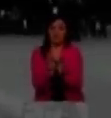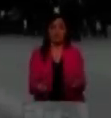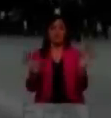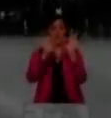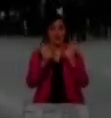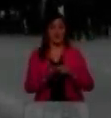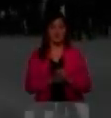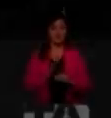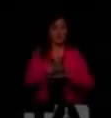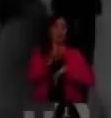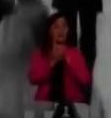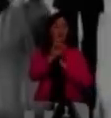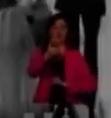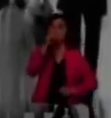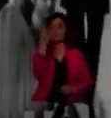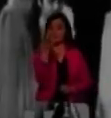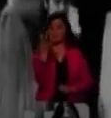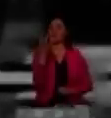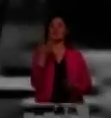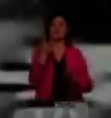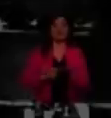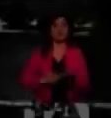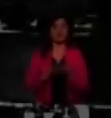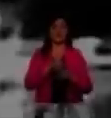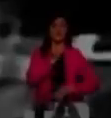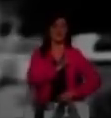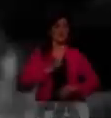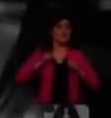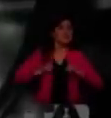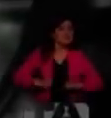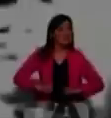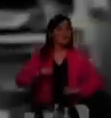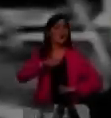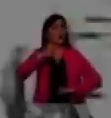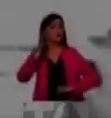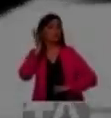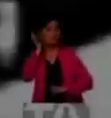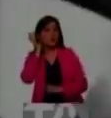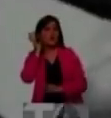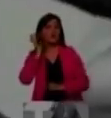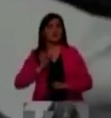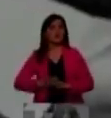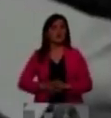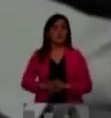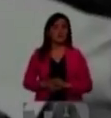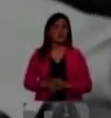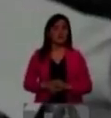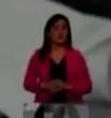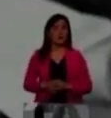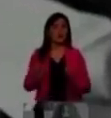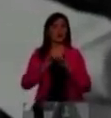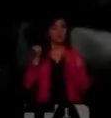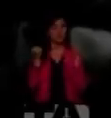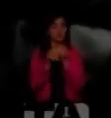Luego, en el 2014, sucedió un hecho lamentable, pues a otra chica, y por su condición